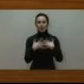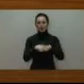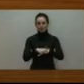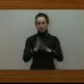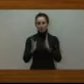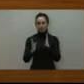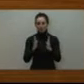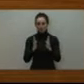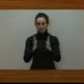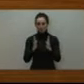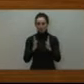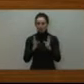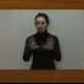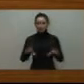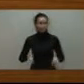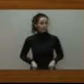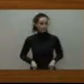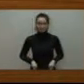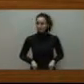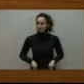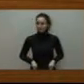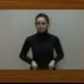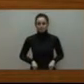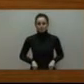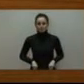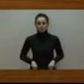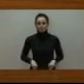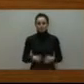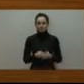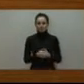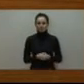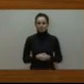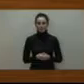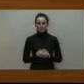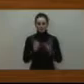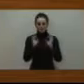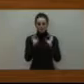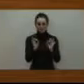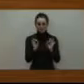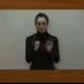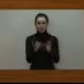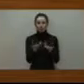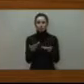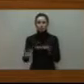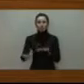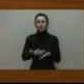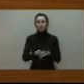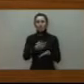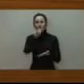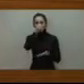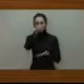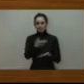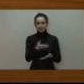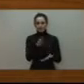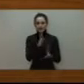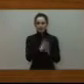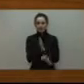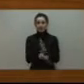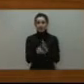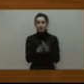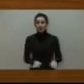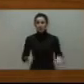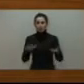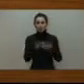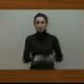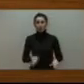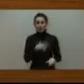etapa y no la vamos a aceptar porque exactamente eso es lo que lleva pidiendo el Gobierno socialista, que es lentitud,